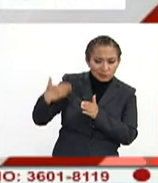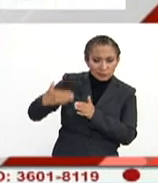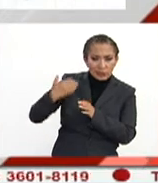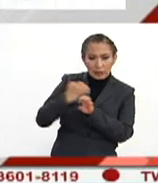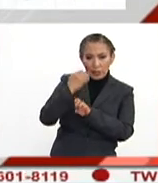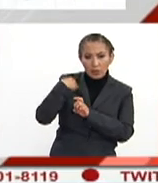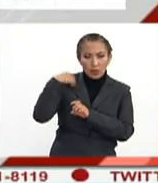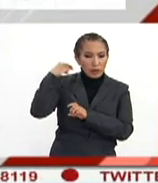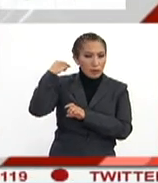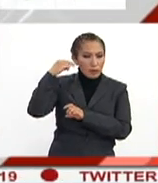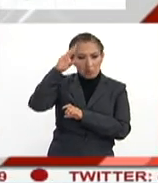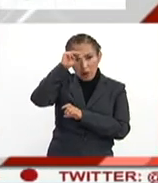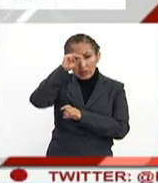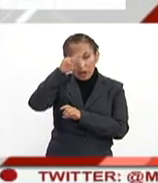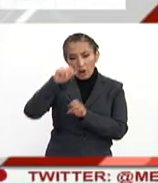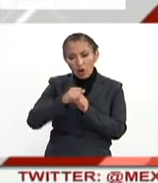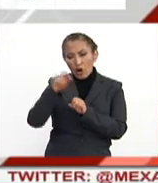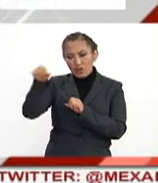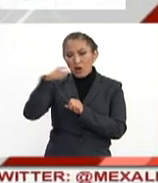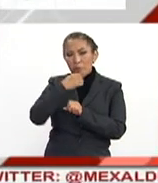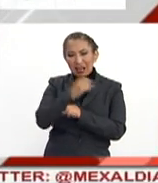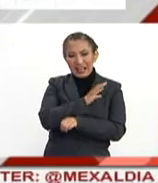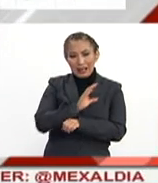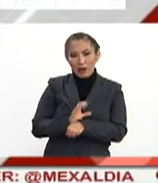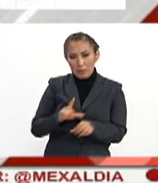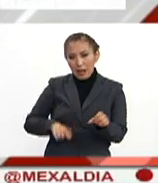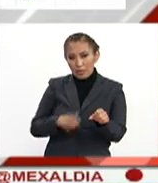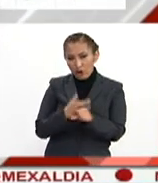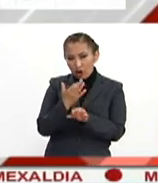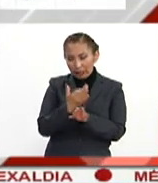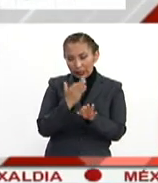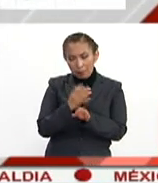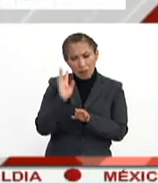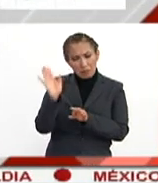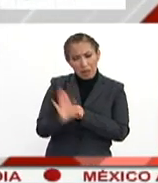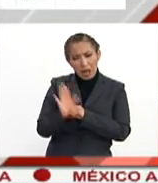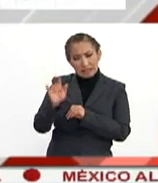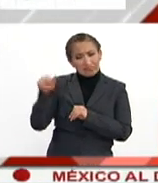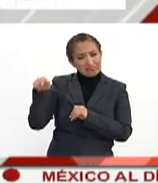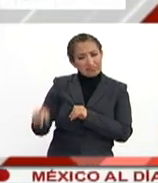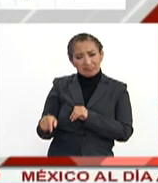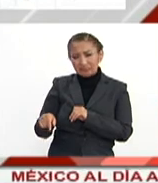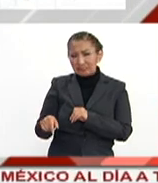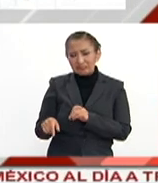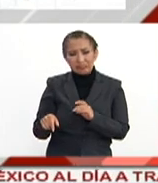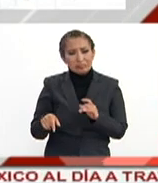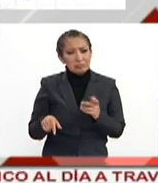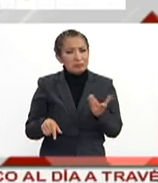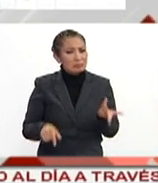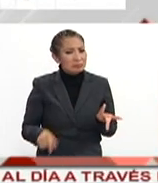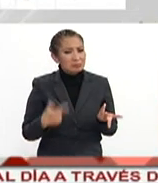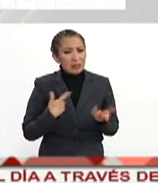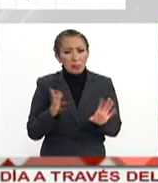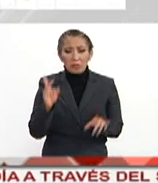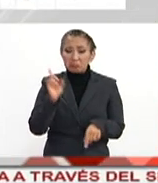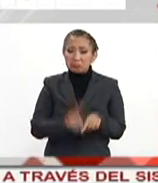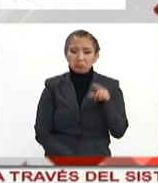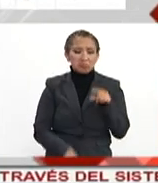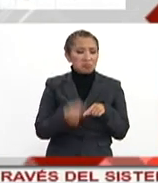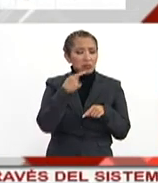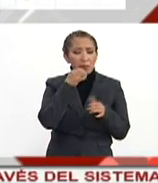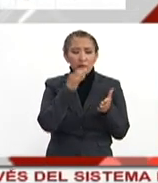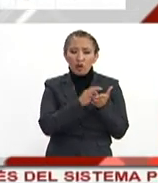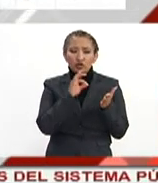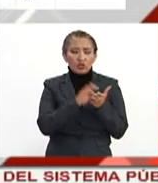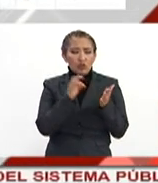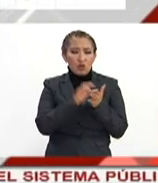el estado de Nuevo León con el actual gobernador, pero da la impresión que aquí le estaría quitando en general